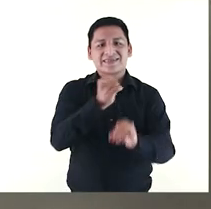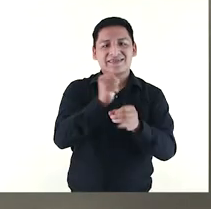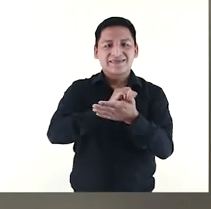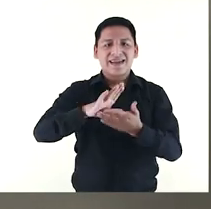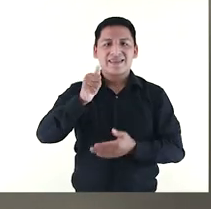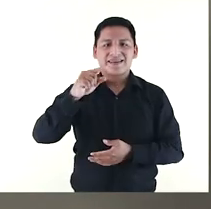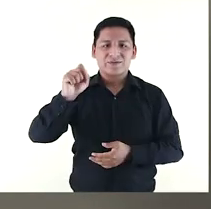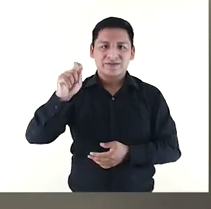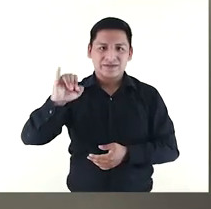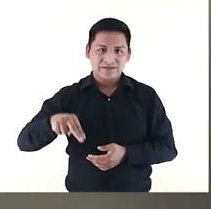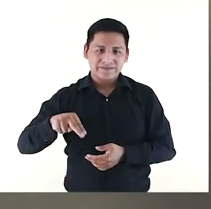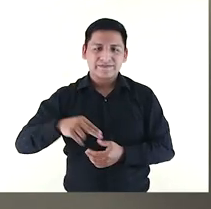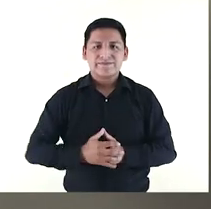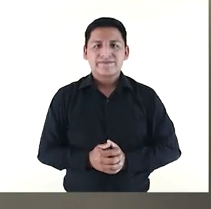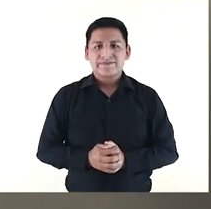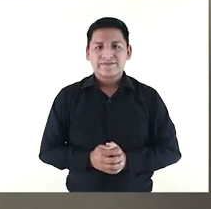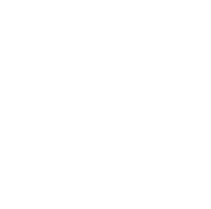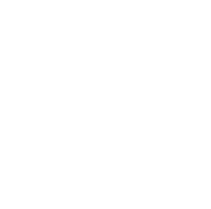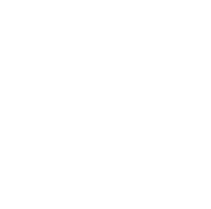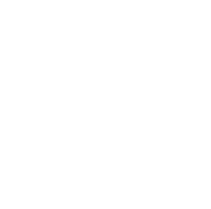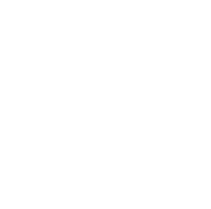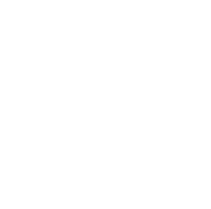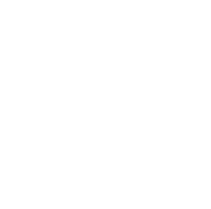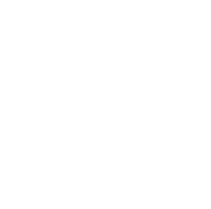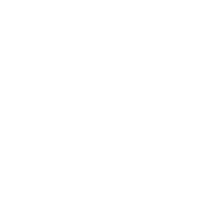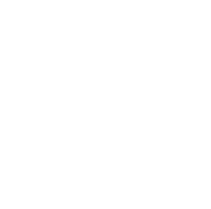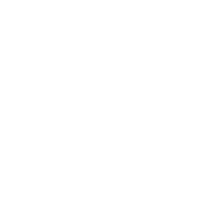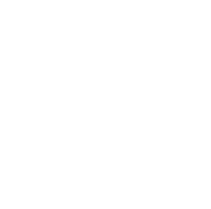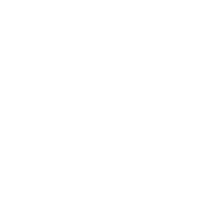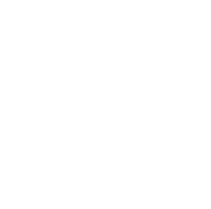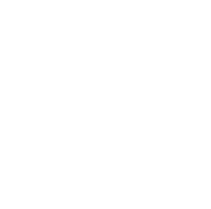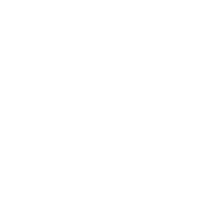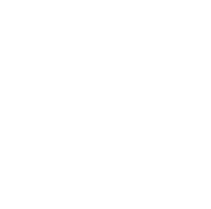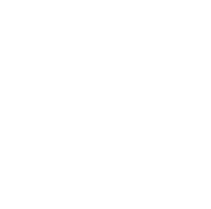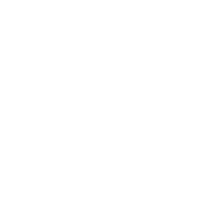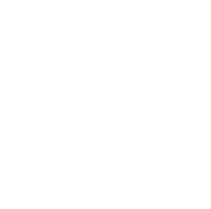Iglesia de San Agustín, nuestra Lima del Bicentenario.